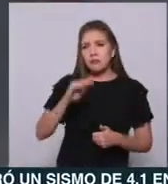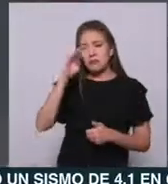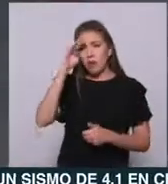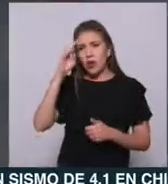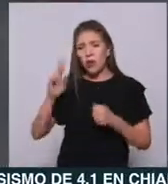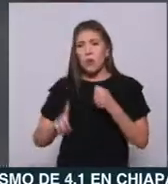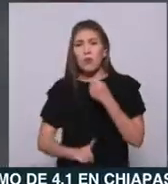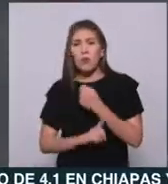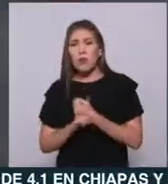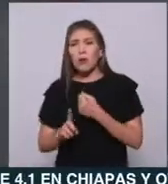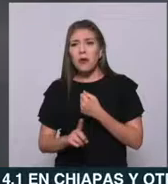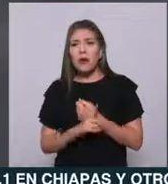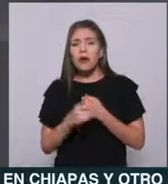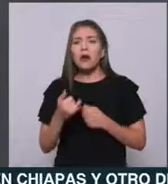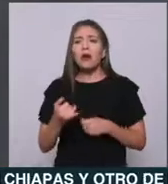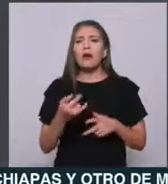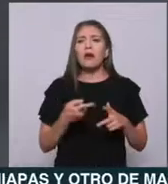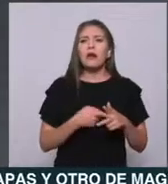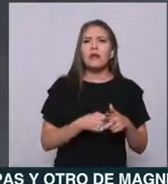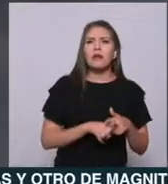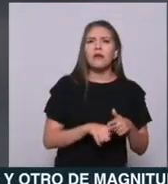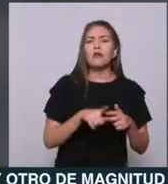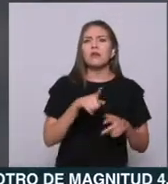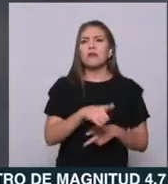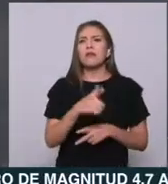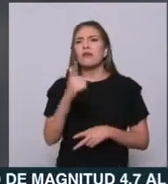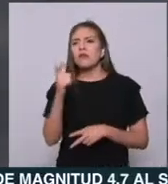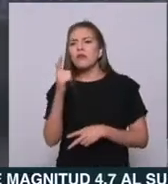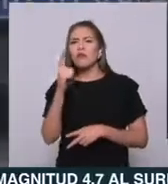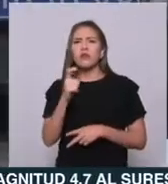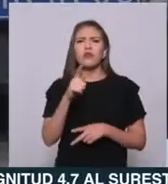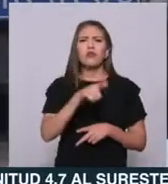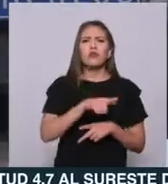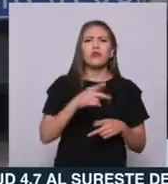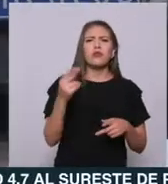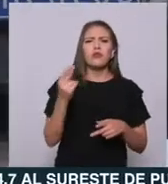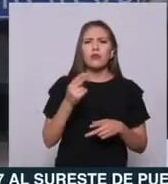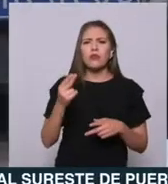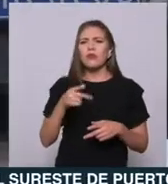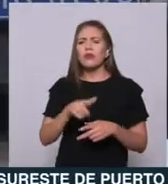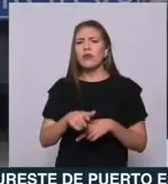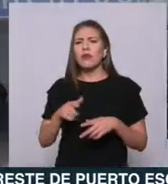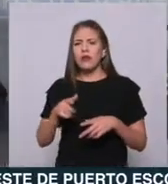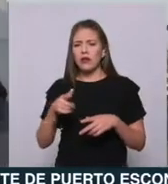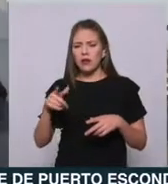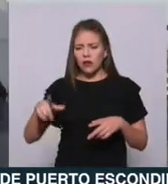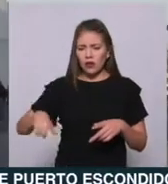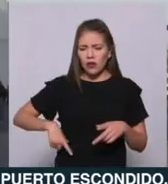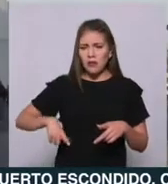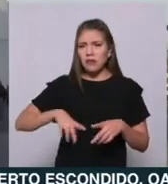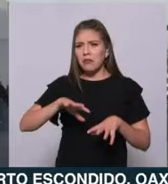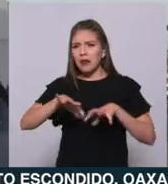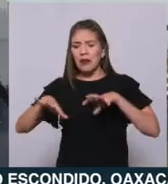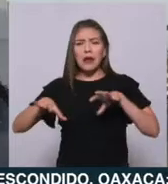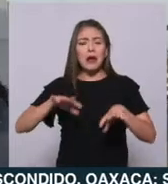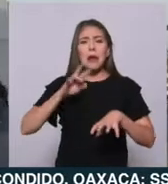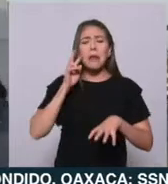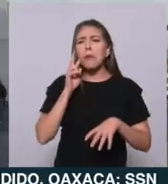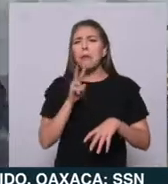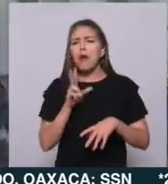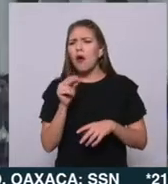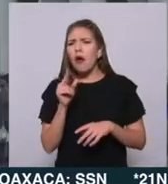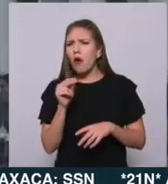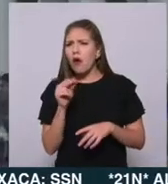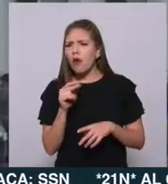y empezaron a disparar, ¿no? Empezaron a hacer el linchamiento mediático, empezaron a mover la maquinaria del Estado. Ya cuando se dieron cuenta que no, que en realidad no era